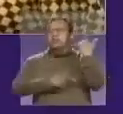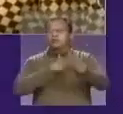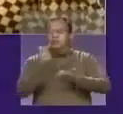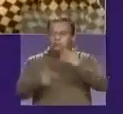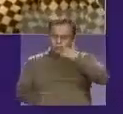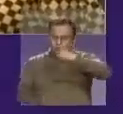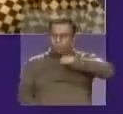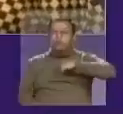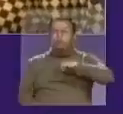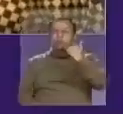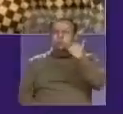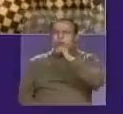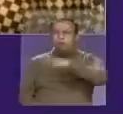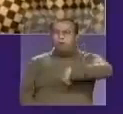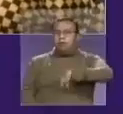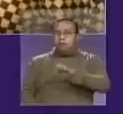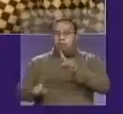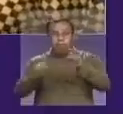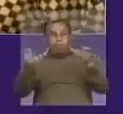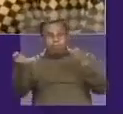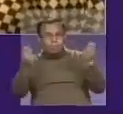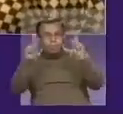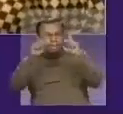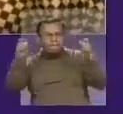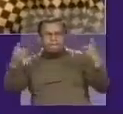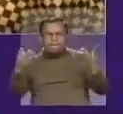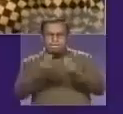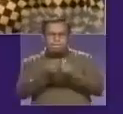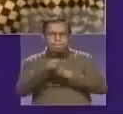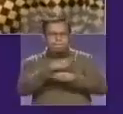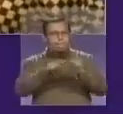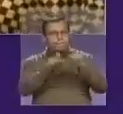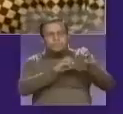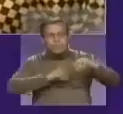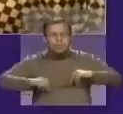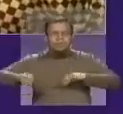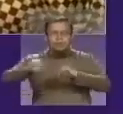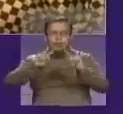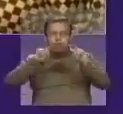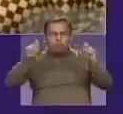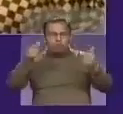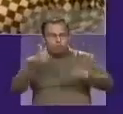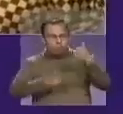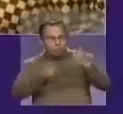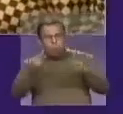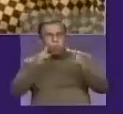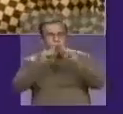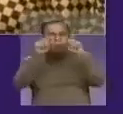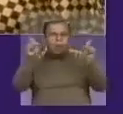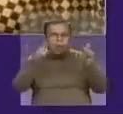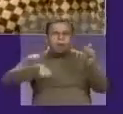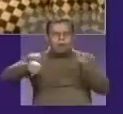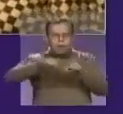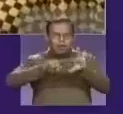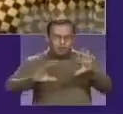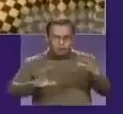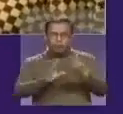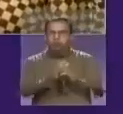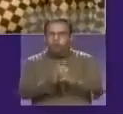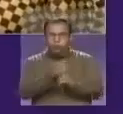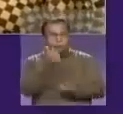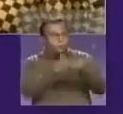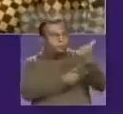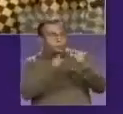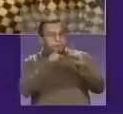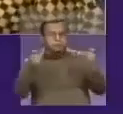los derechos humanos de la mujer, cuando manejamos los temas de territorialidad, cuando manejamos esos temas de inclusión,